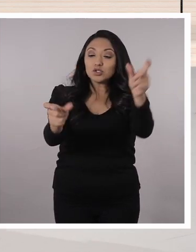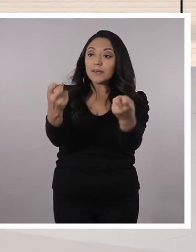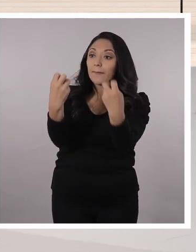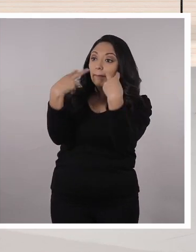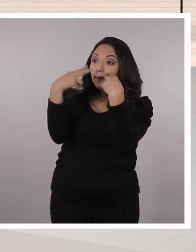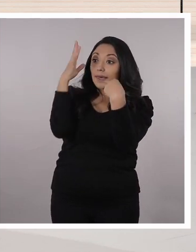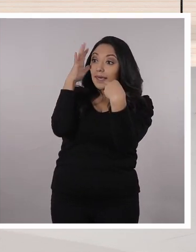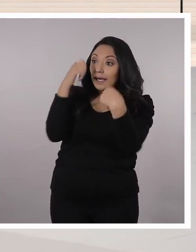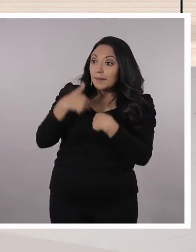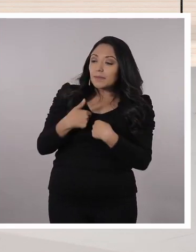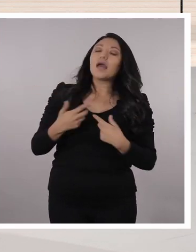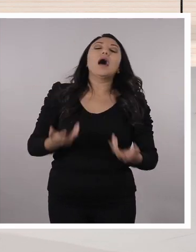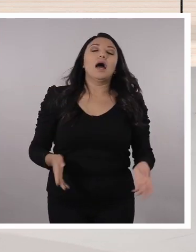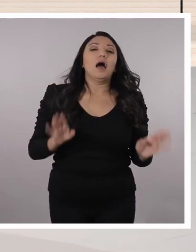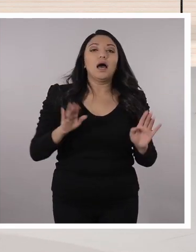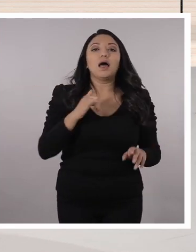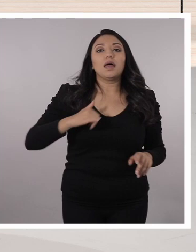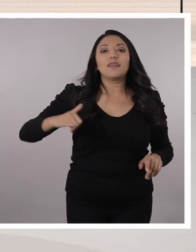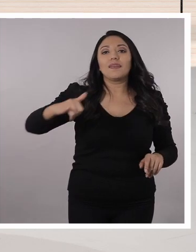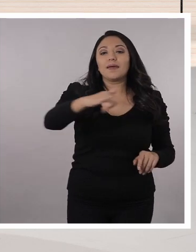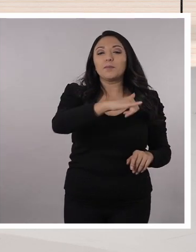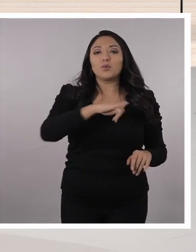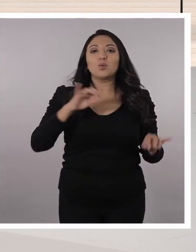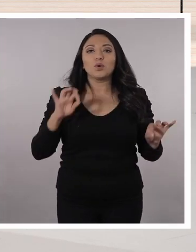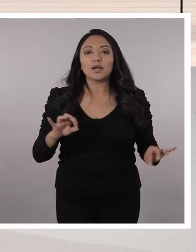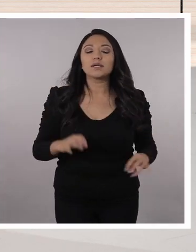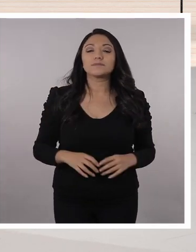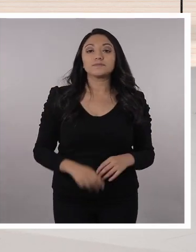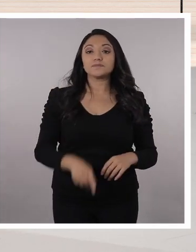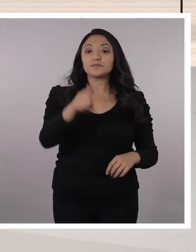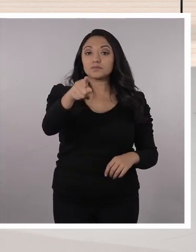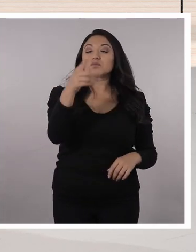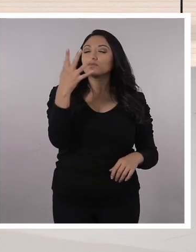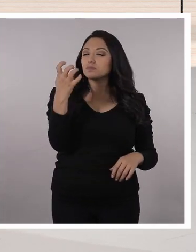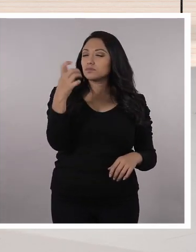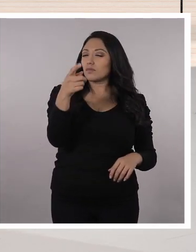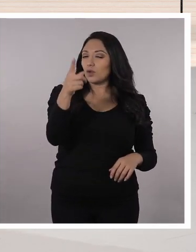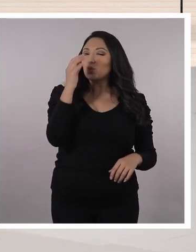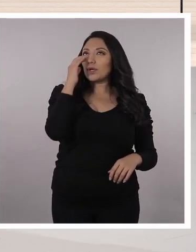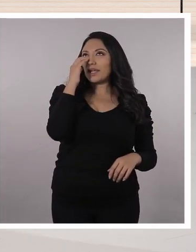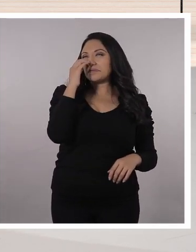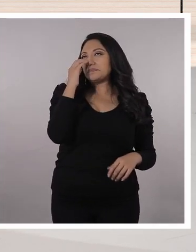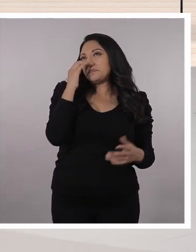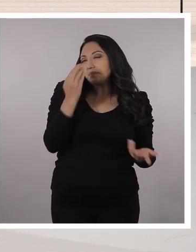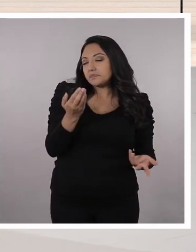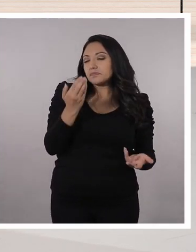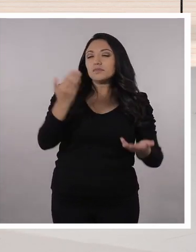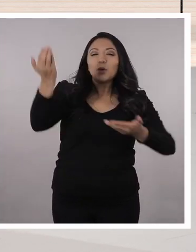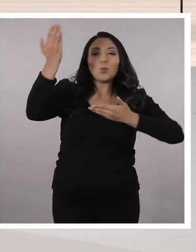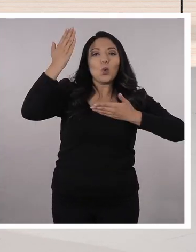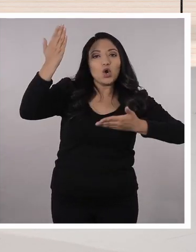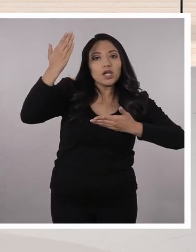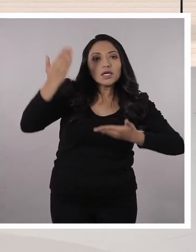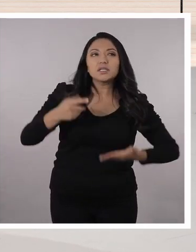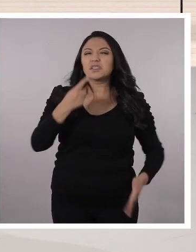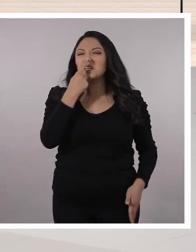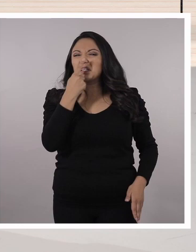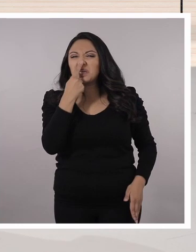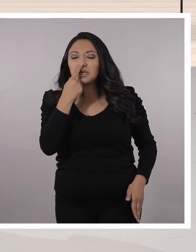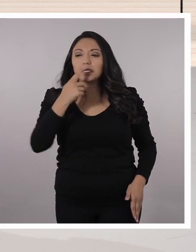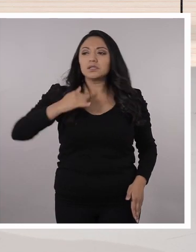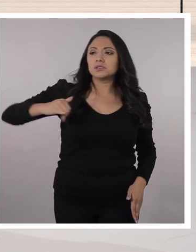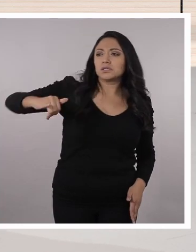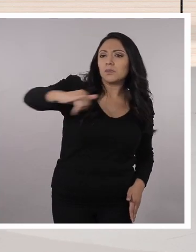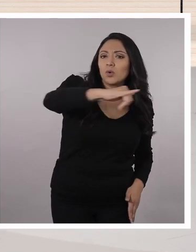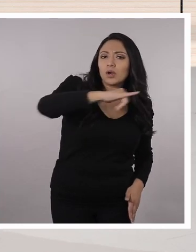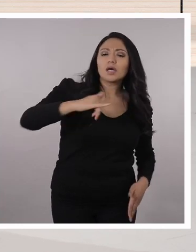ordenado. Así que ahora vamos a ver cuál es la estructura del discurso, porque yo sé que si ustedes quieren dedicarse a la política,